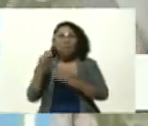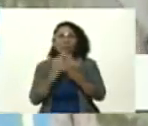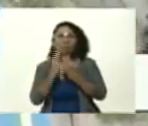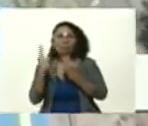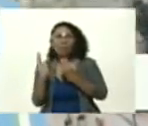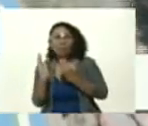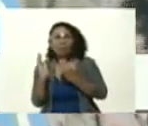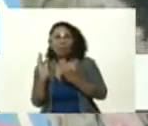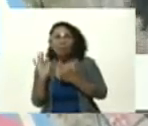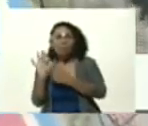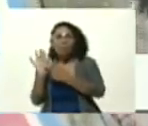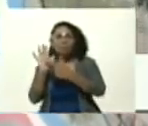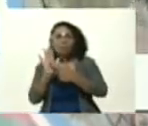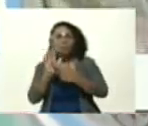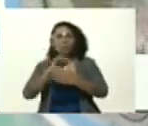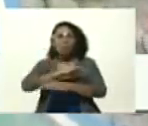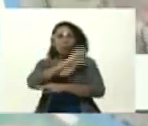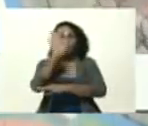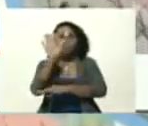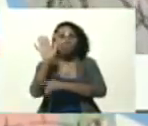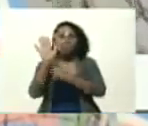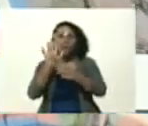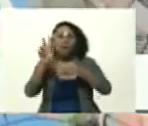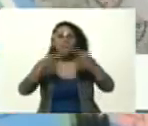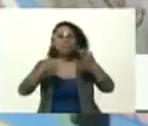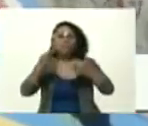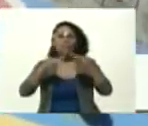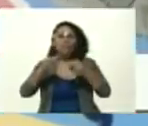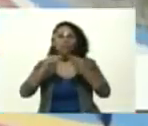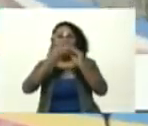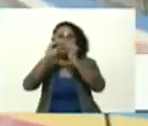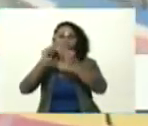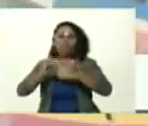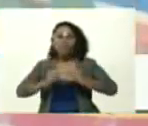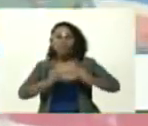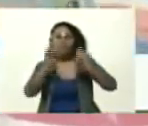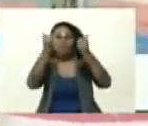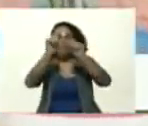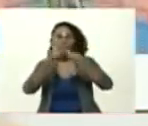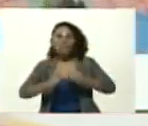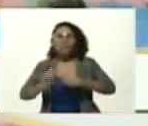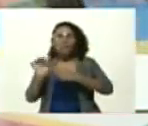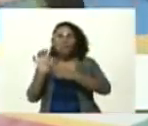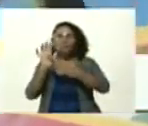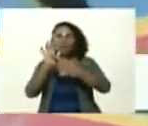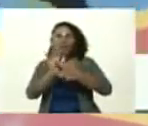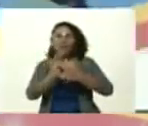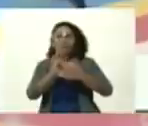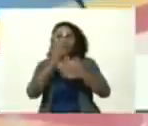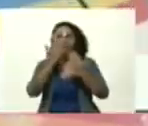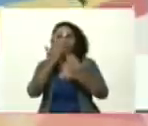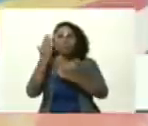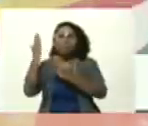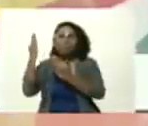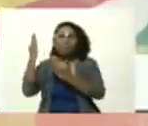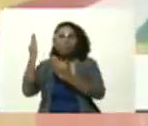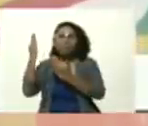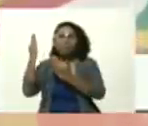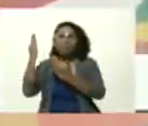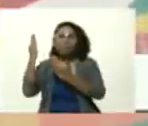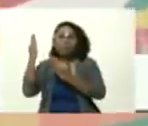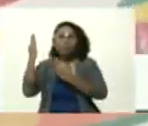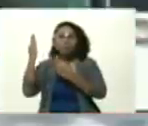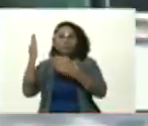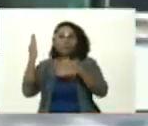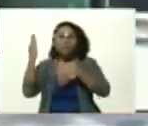la galería a cielo abierto donde se muestran los cultores, los artistas, la referencia de nuestro municipio Iribarren, que además es